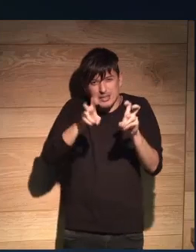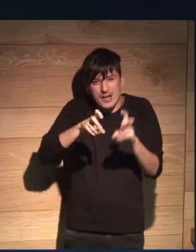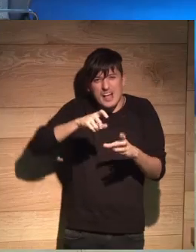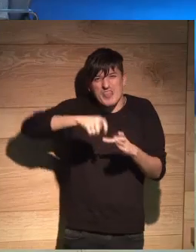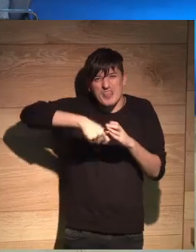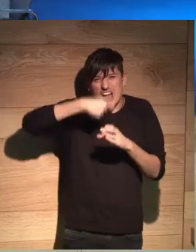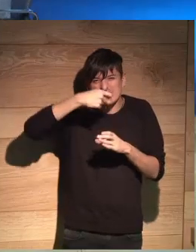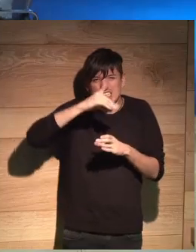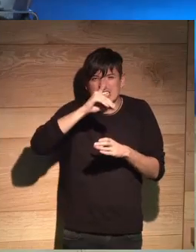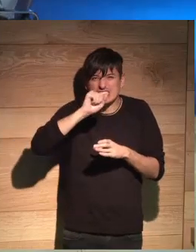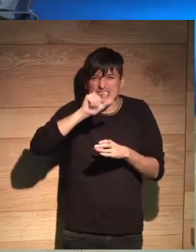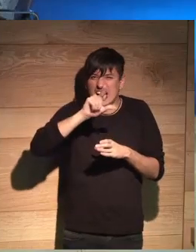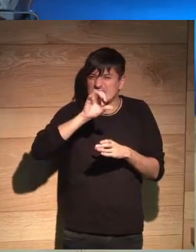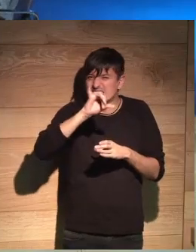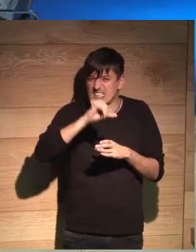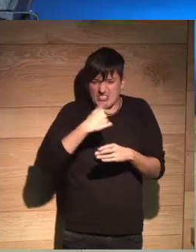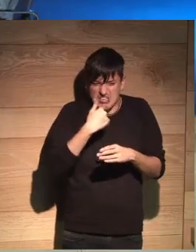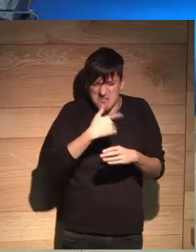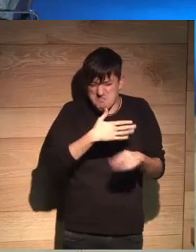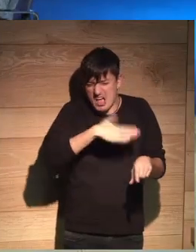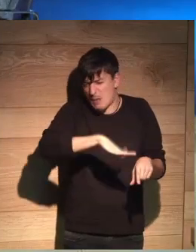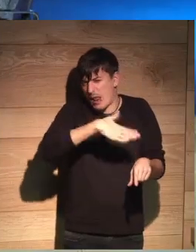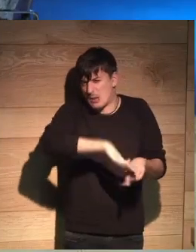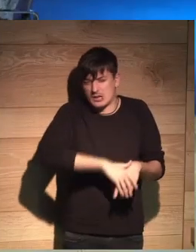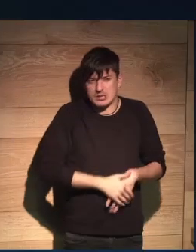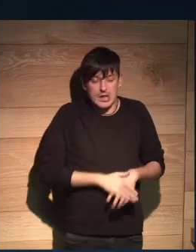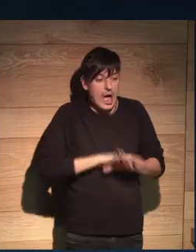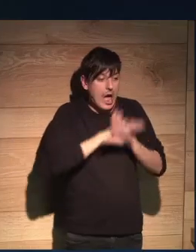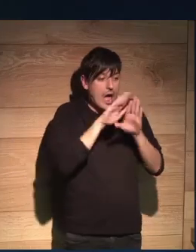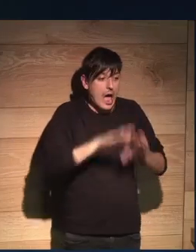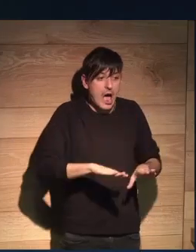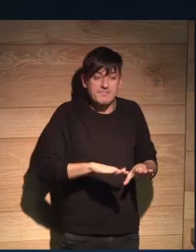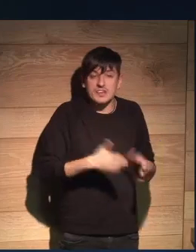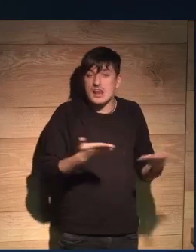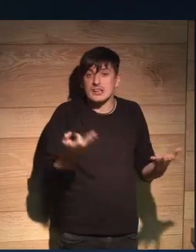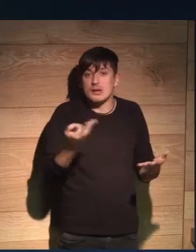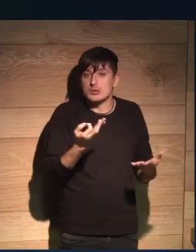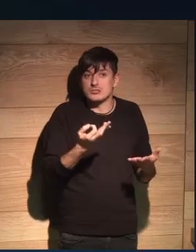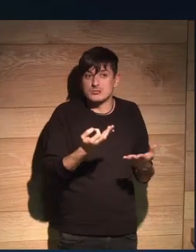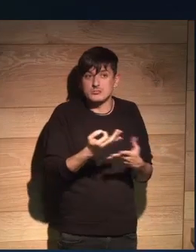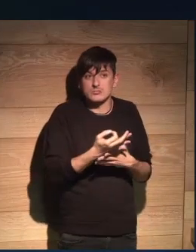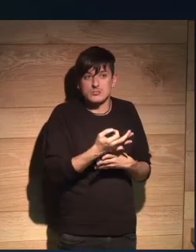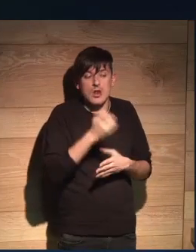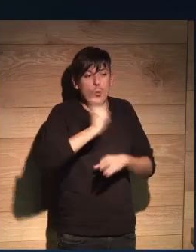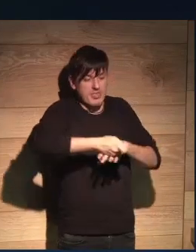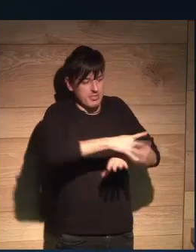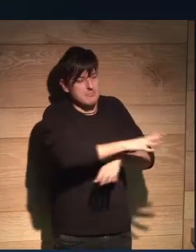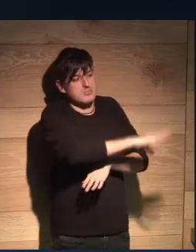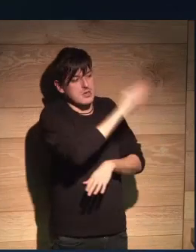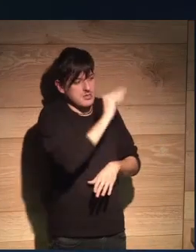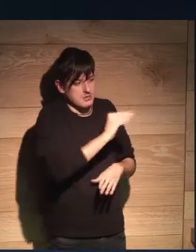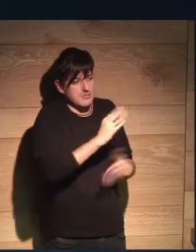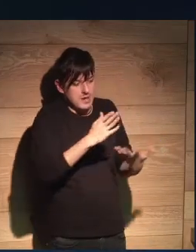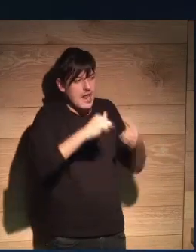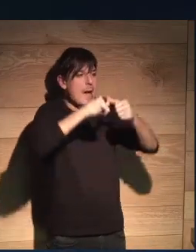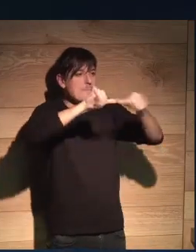armó con el Dalsi, que era malísimo y tal? Entonces, al final, ¿qué ocurrió en el juicio? La jueza ya me dijo, vale, ya lo he entendido, usted me está quitando